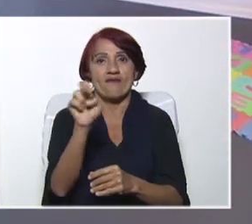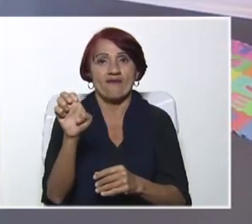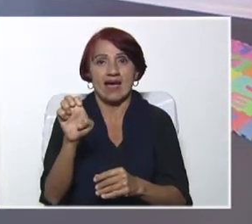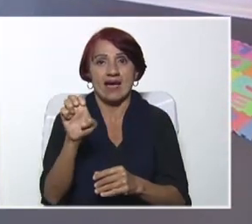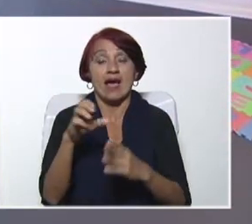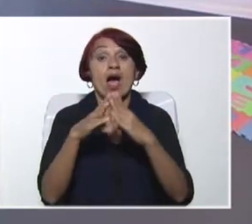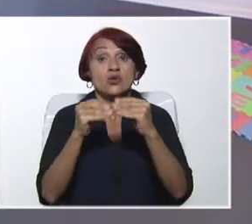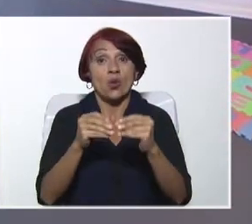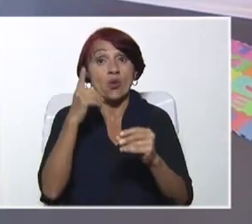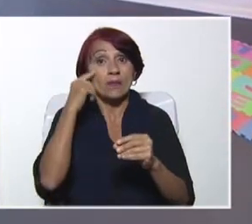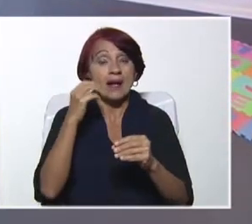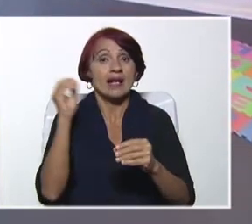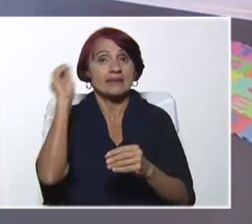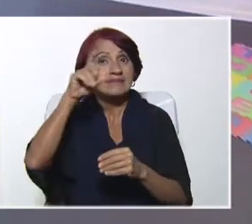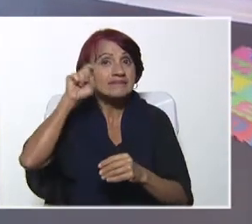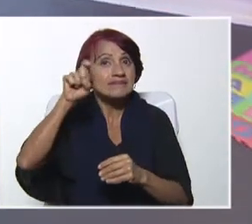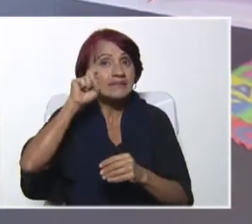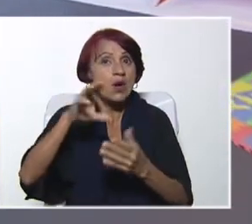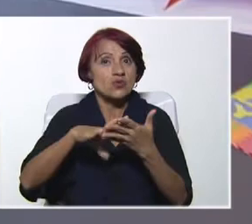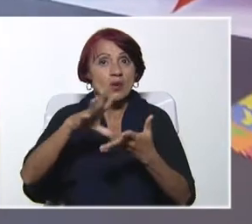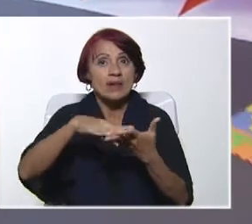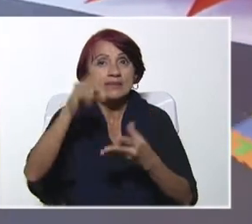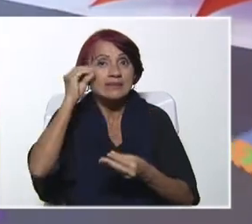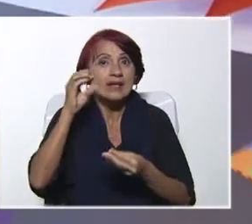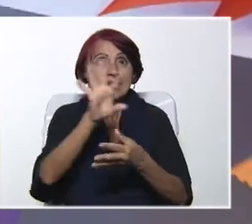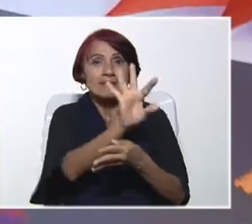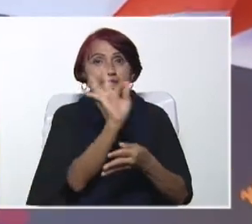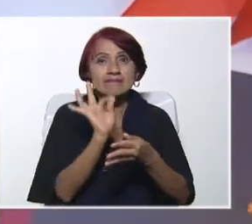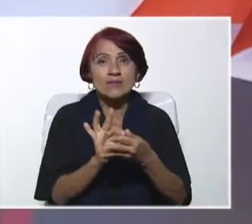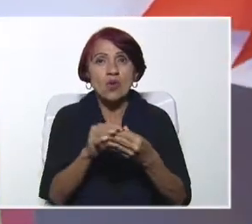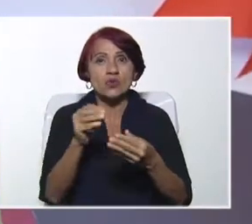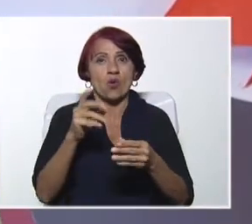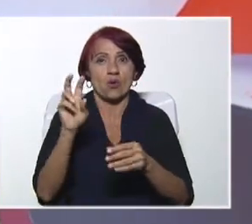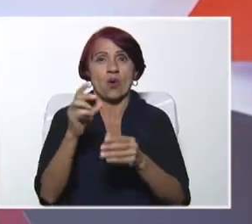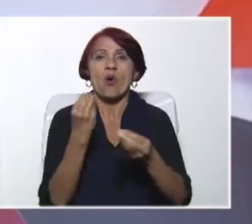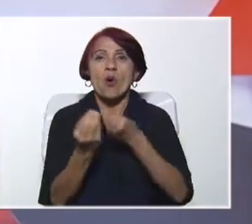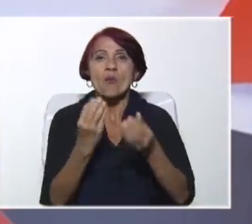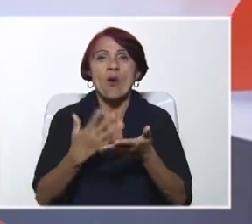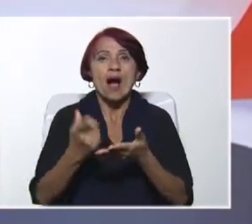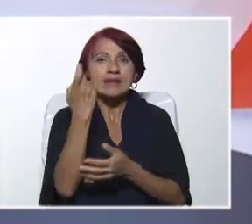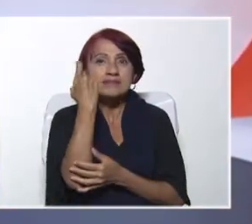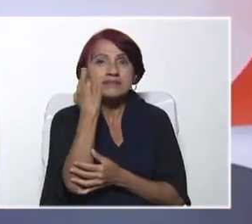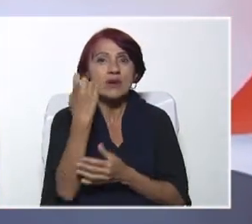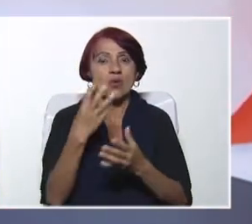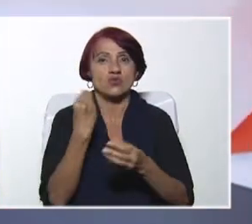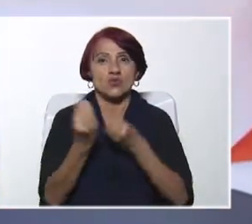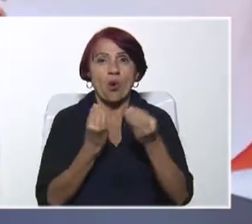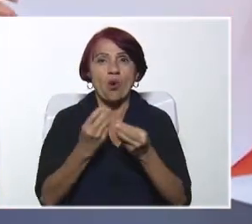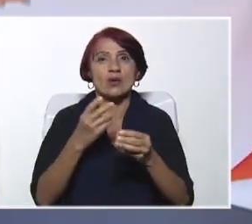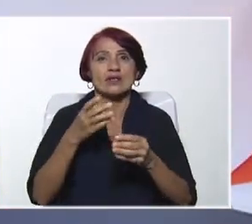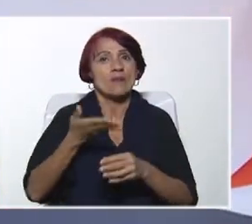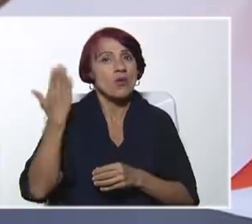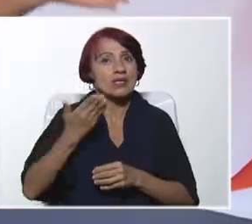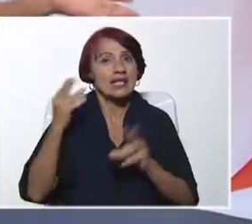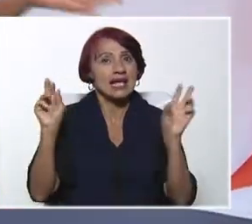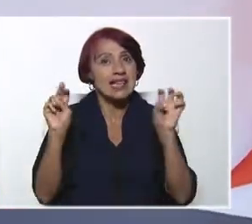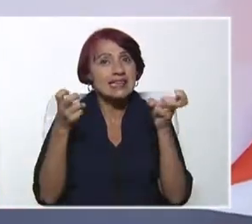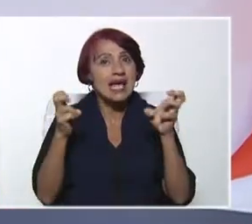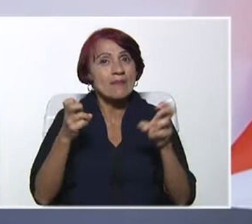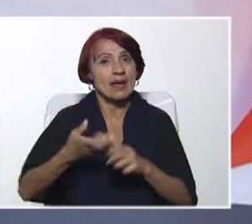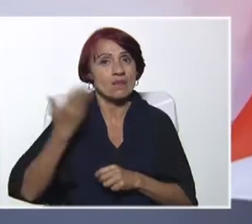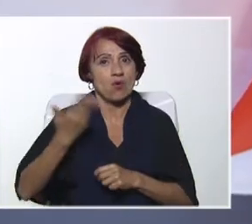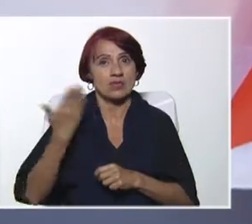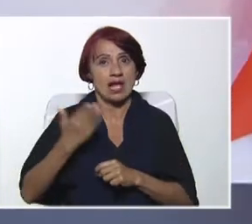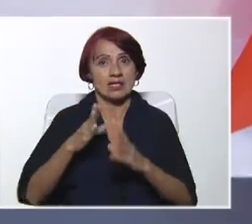cadafamiliaunaescuela.me.gov.be, para que descarguen las guías pedagógicas que nos comentan los temas generadores, los temas indispensables y los